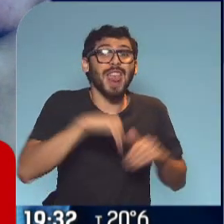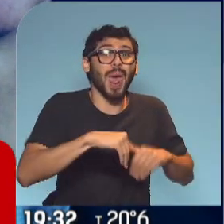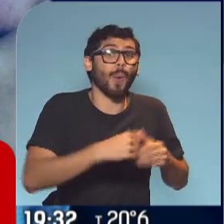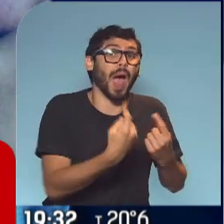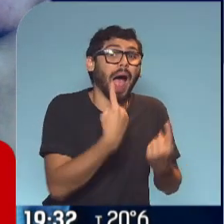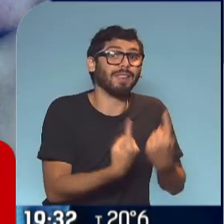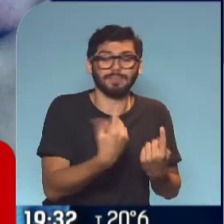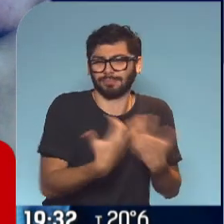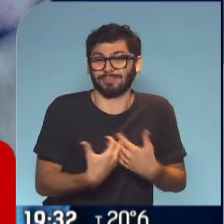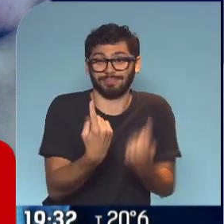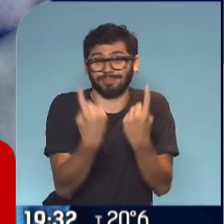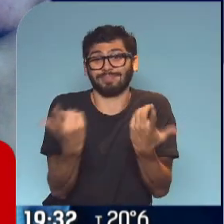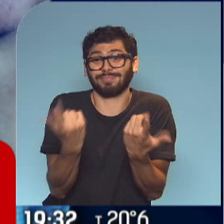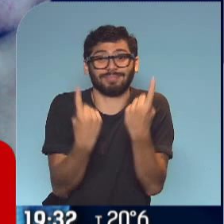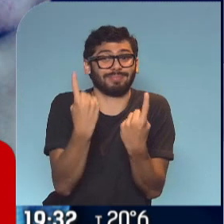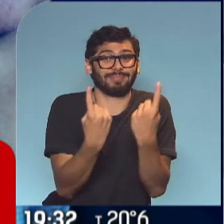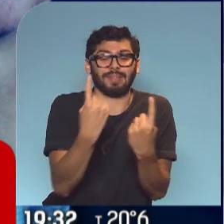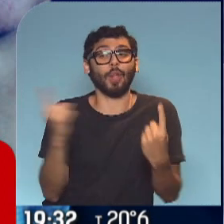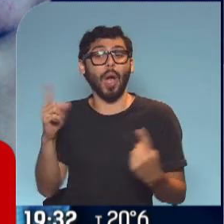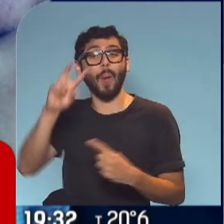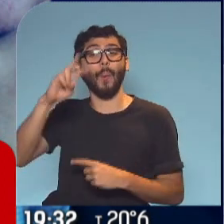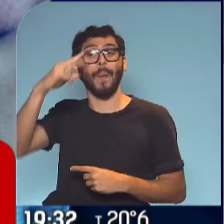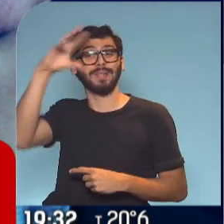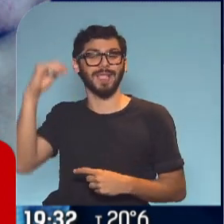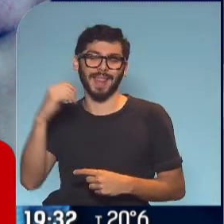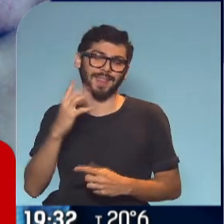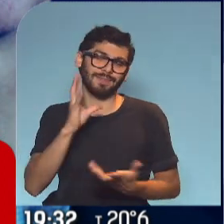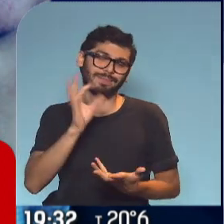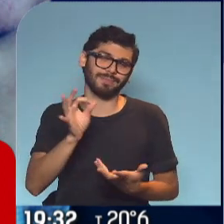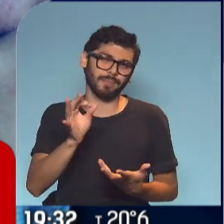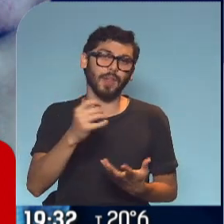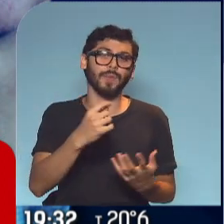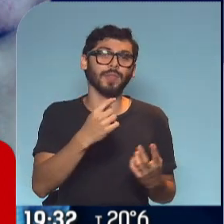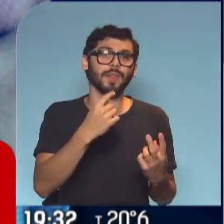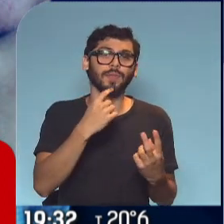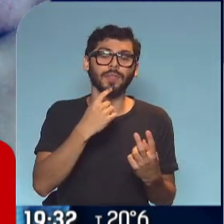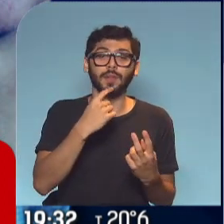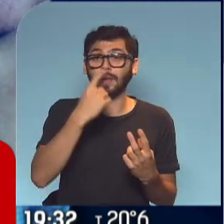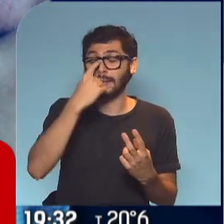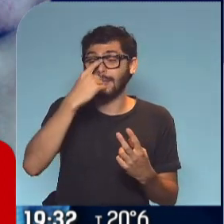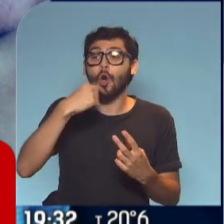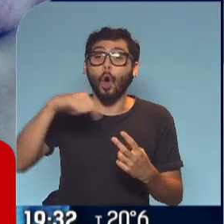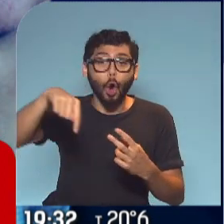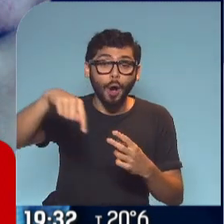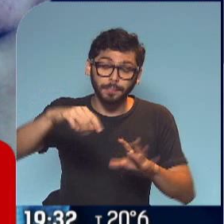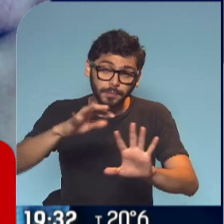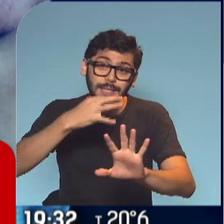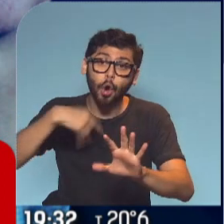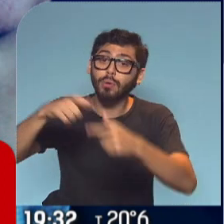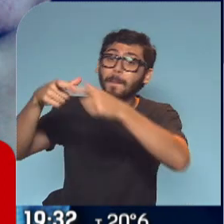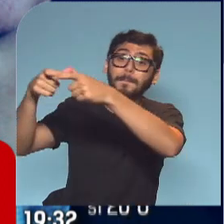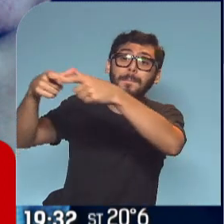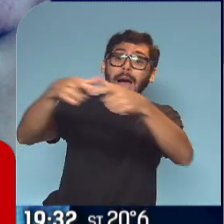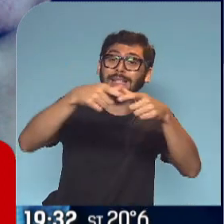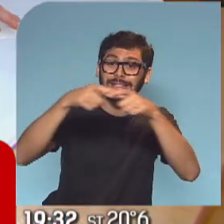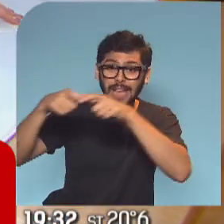Entonces, ahí es donde juega la vicepresidenta. Bueno, y esto último, hoy si hubiese aterrizado un marciano en la Argentina para tratar de explicarle la política, hubiese sido